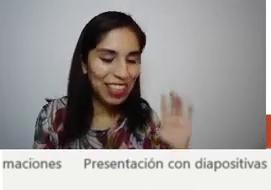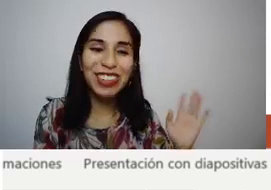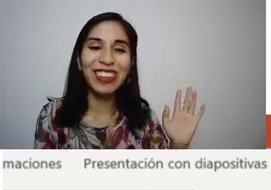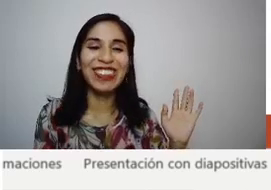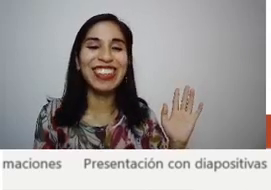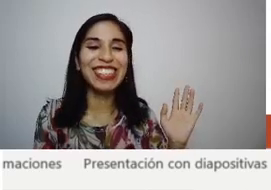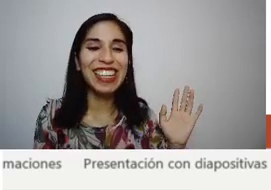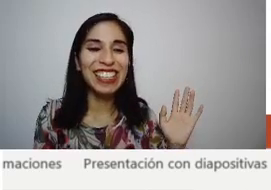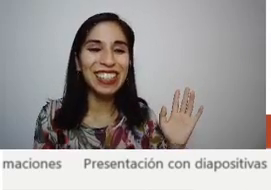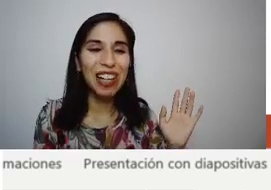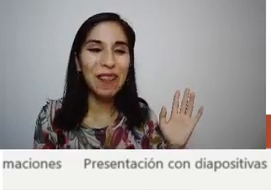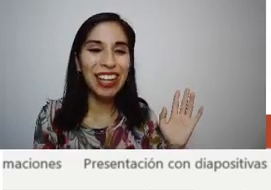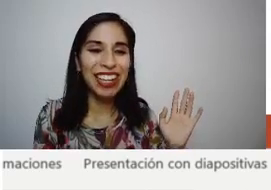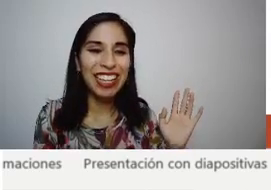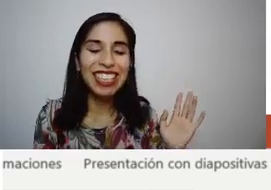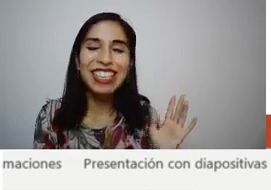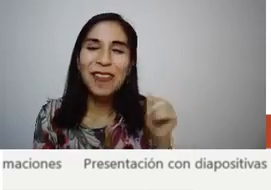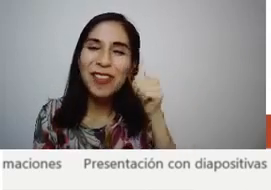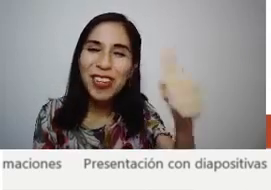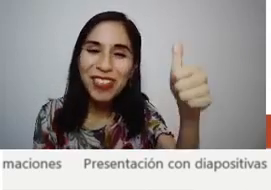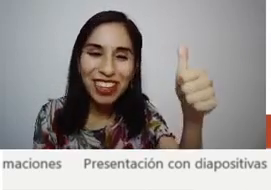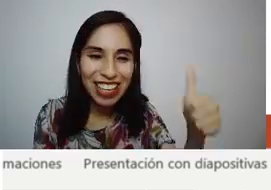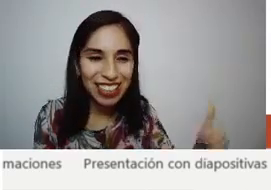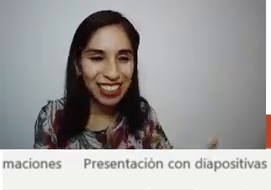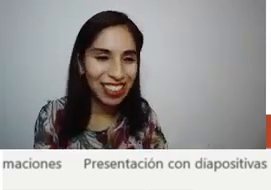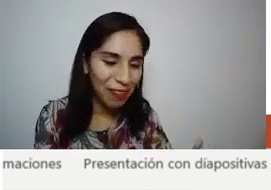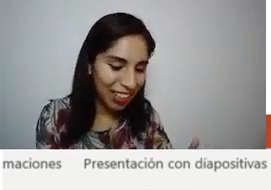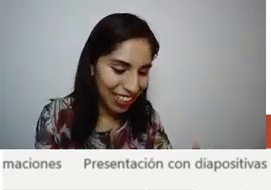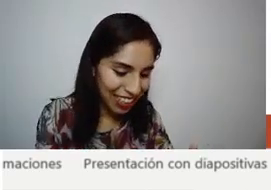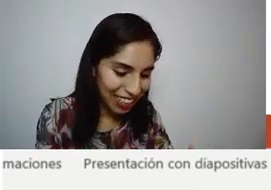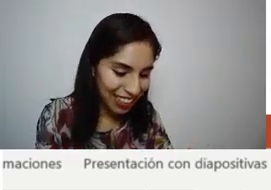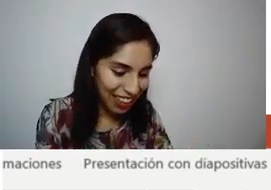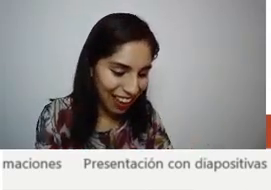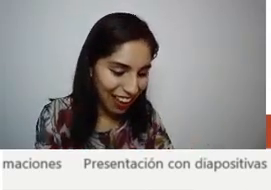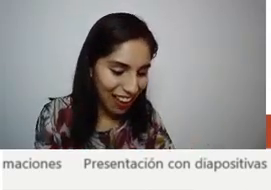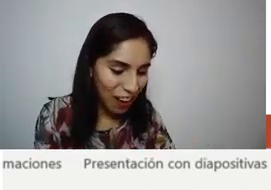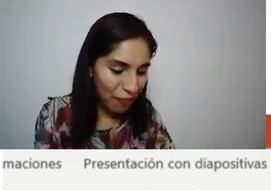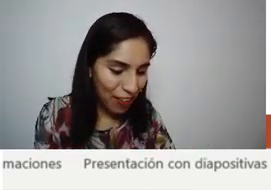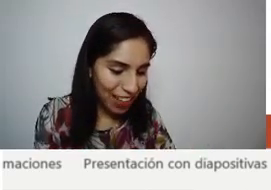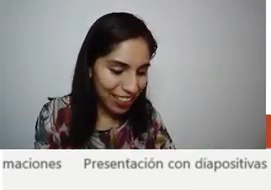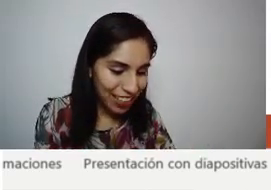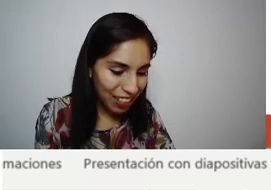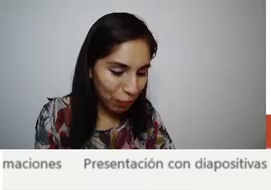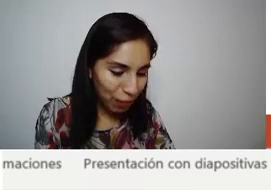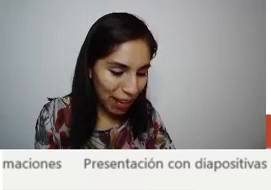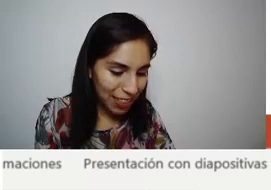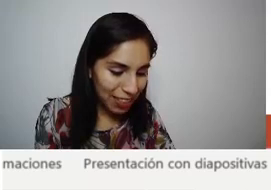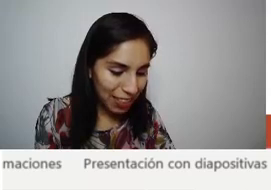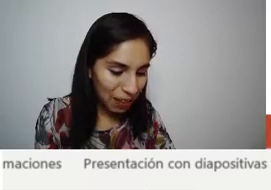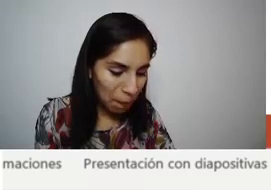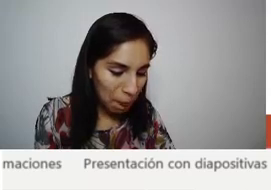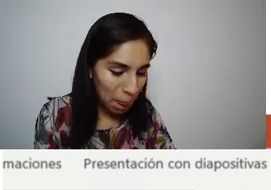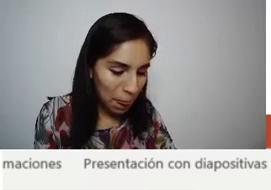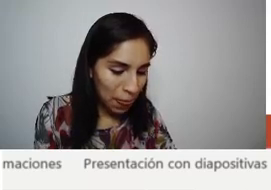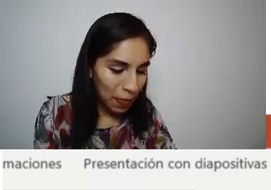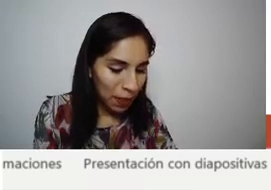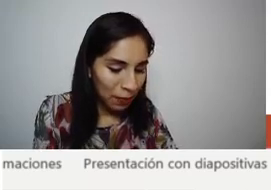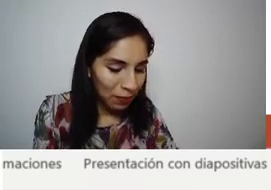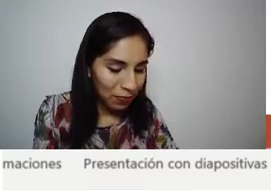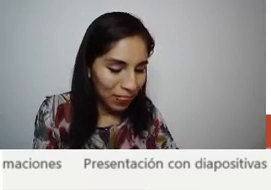facilitó me dice la señora maría y liszt ya muy bien ven y una maria limpia fácil fácil